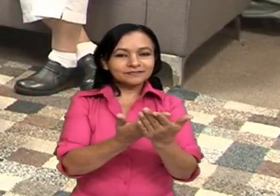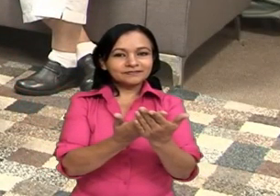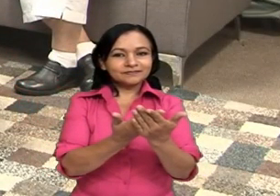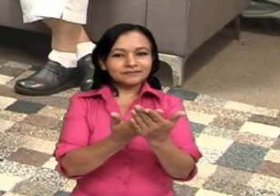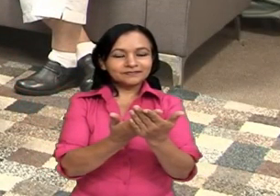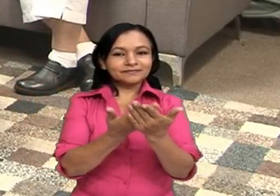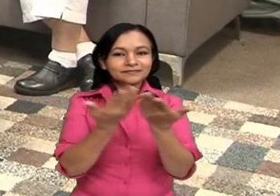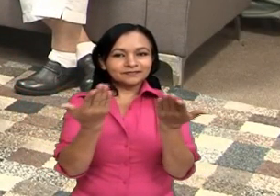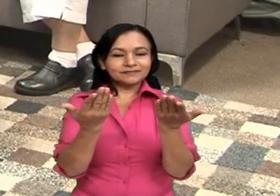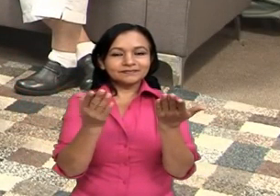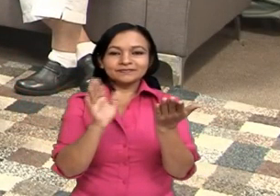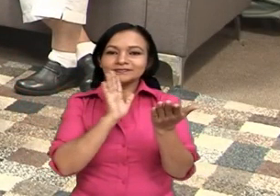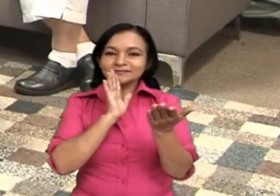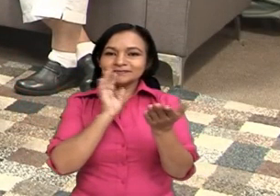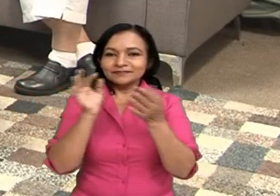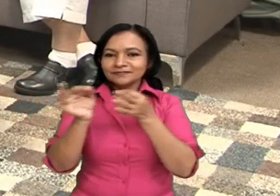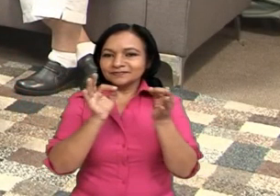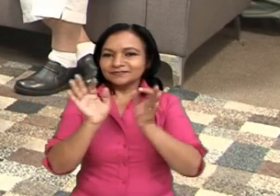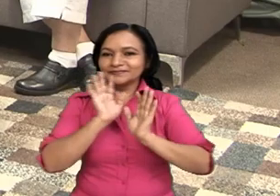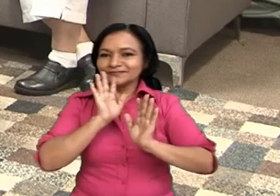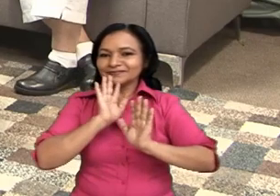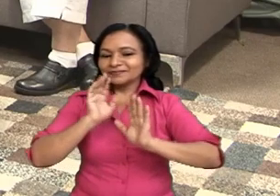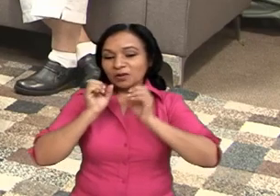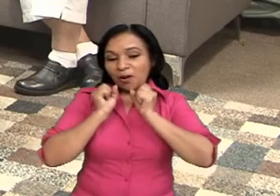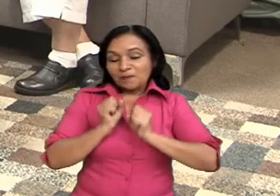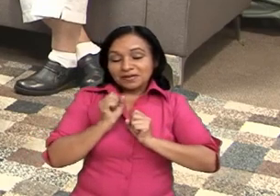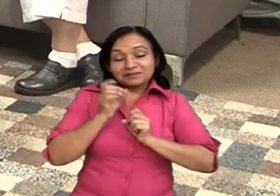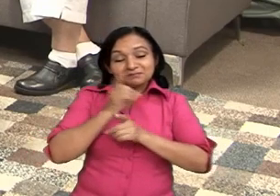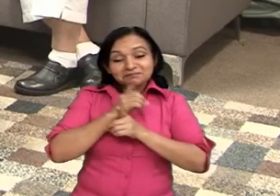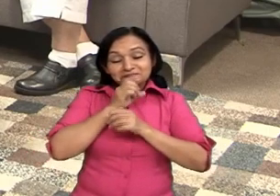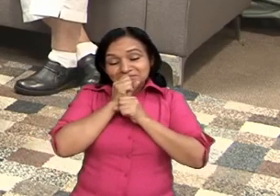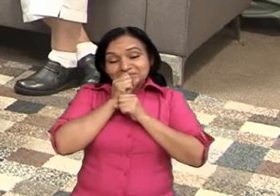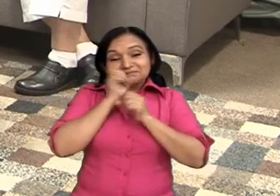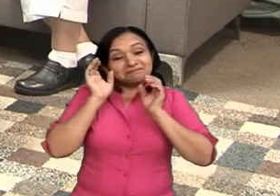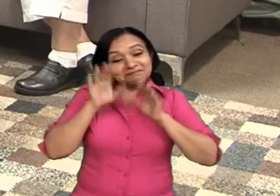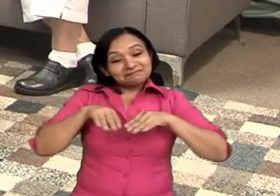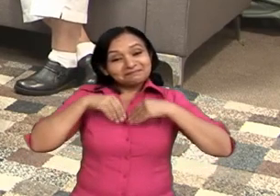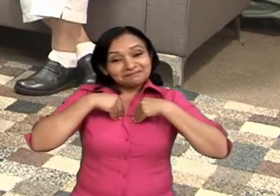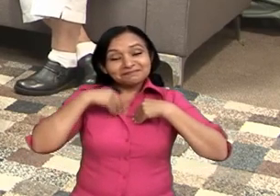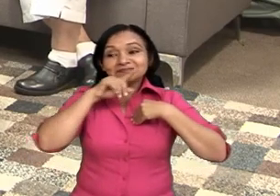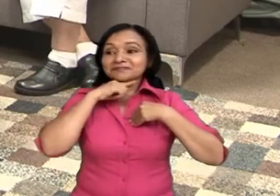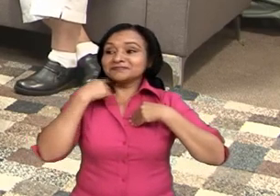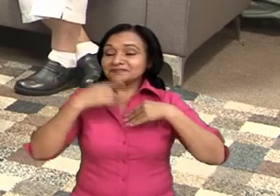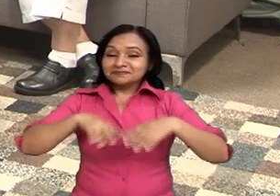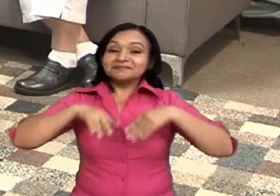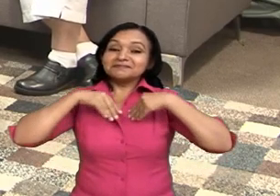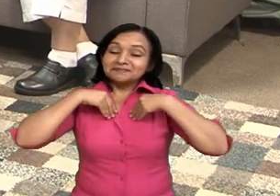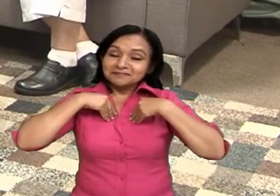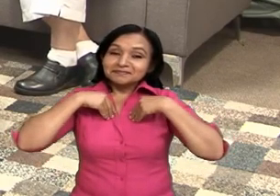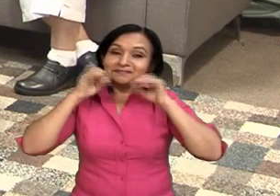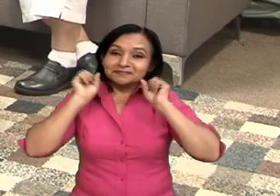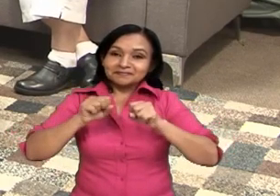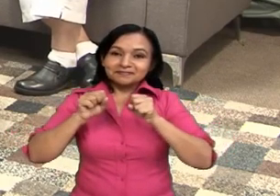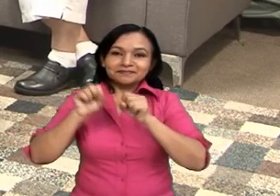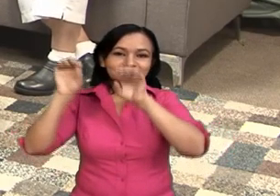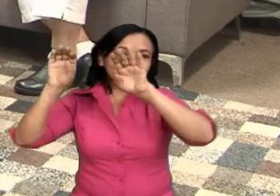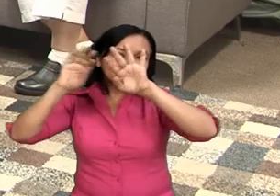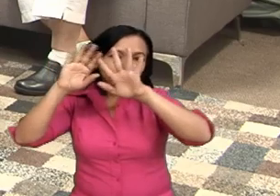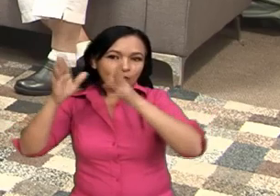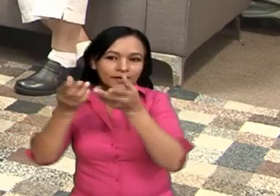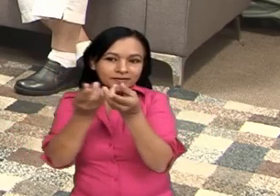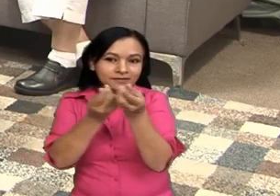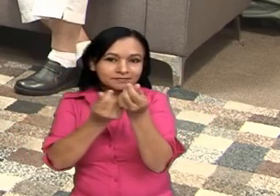los cuales no tenemos ningún tipo de discusión, no, obvio, con respecto a ustedes. Es decir, efectivamente, discutir sobre la capacidad administrativa de las mujeres